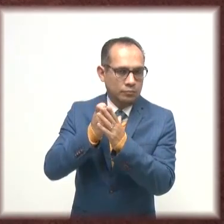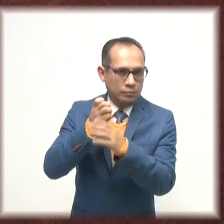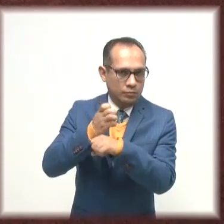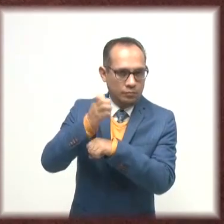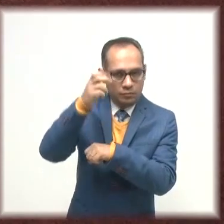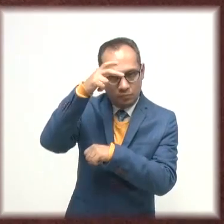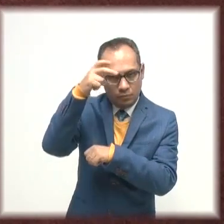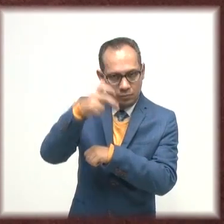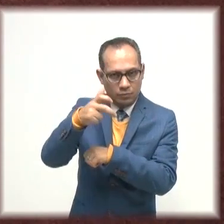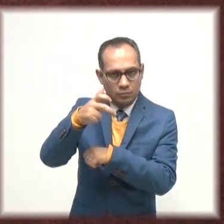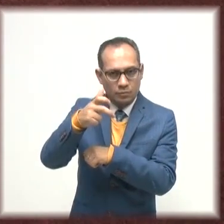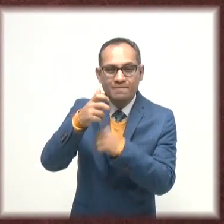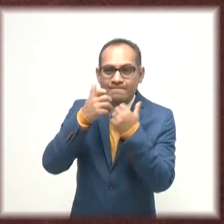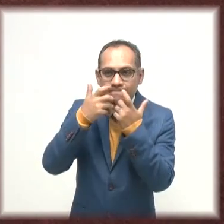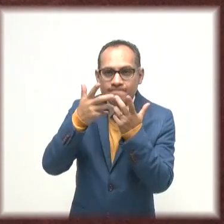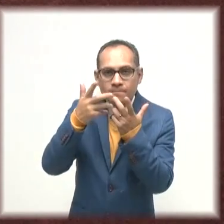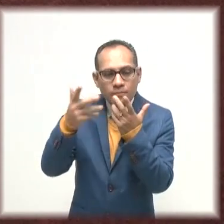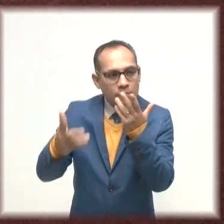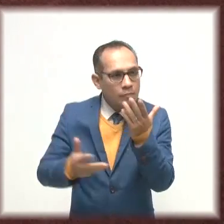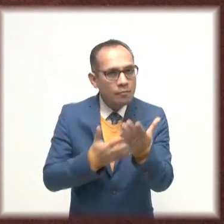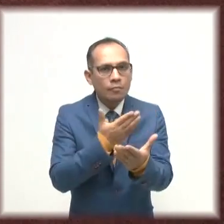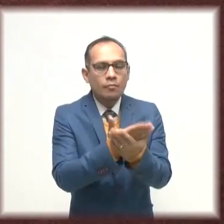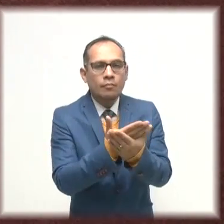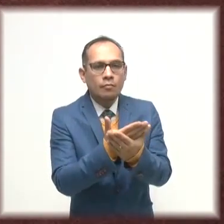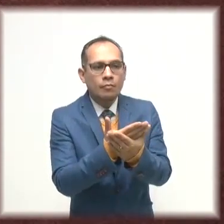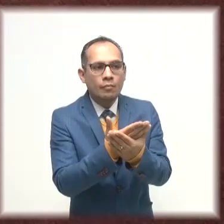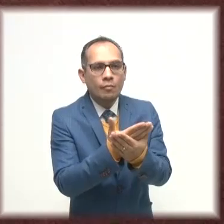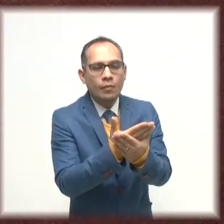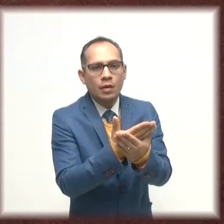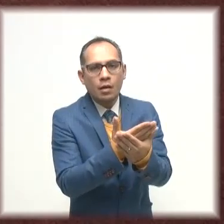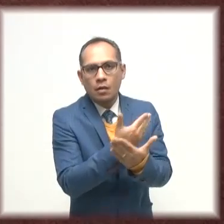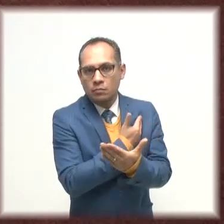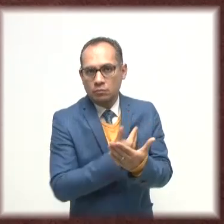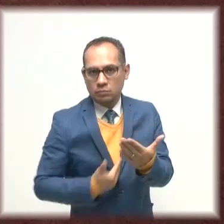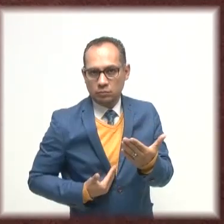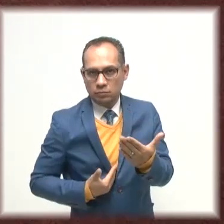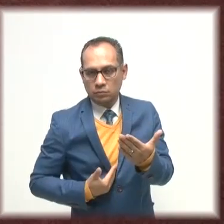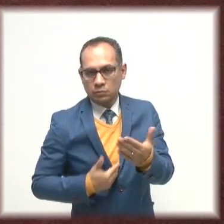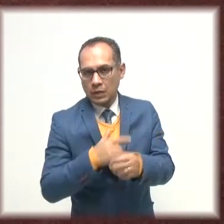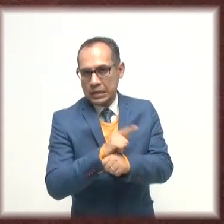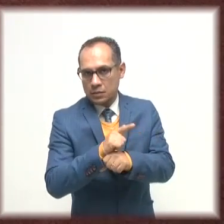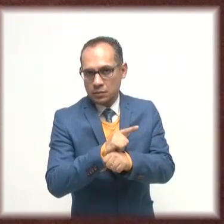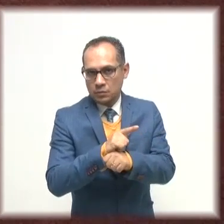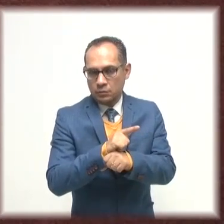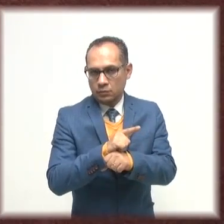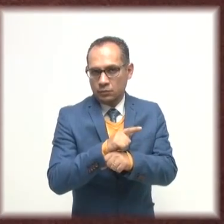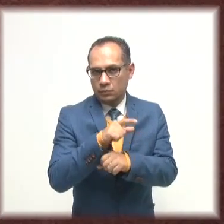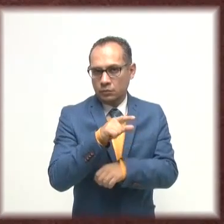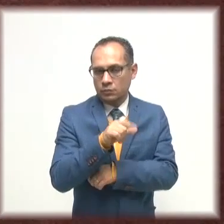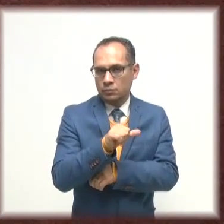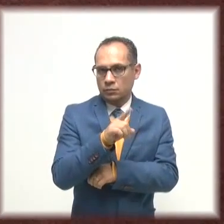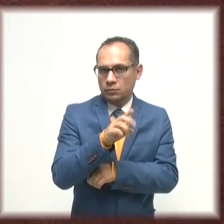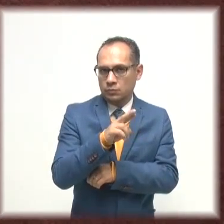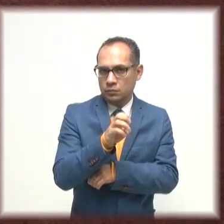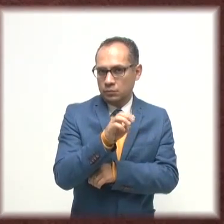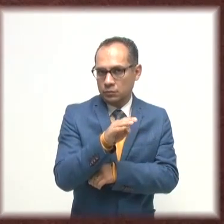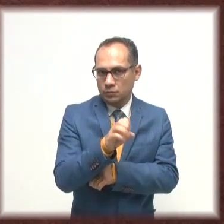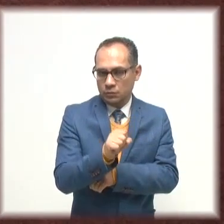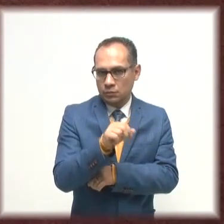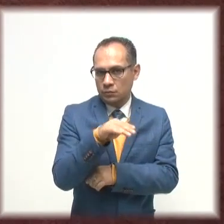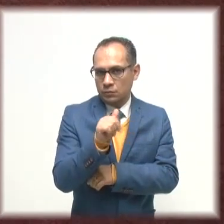respetuoso exhorto al presidente electo, licenciado Andrés Manuel López Obrador, para que retire la